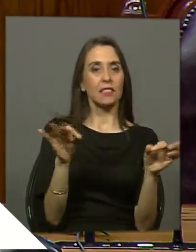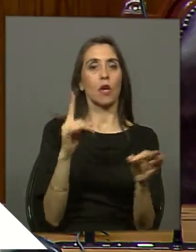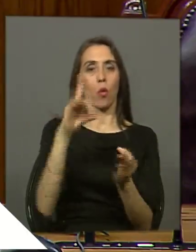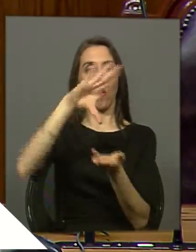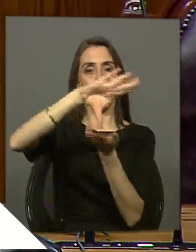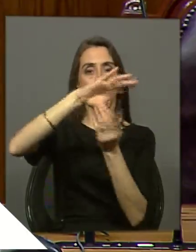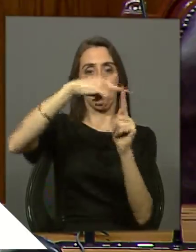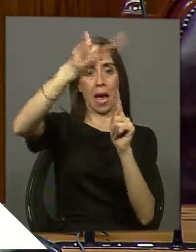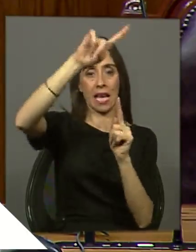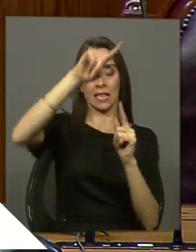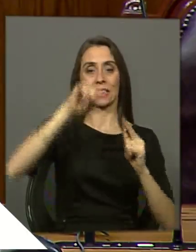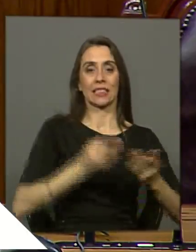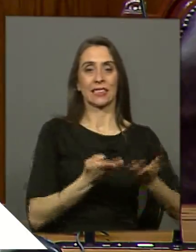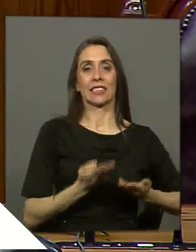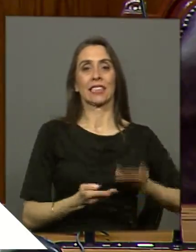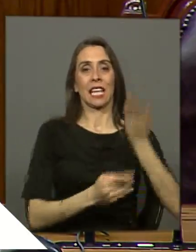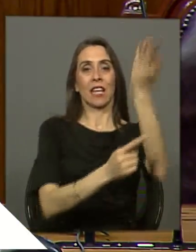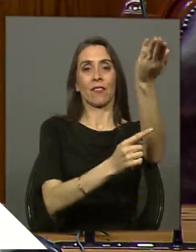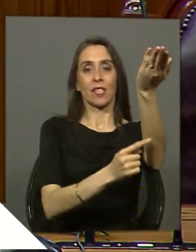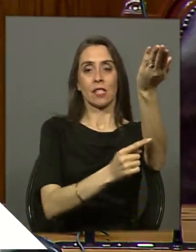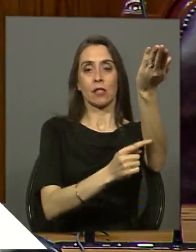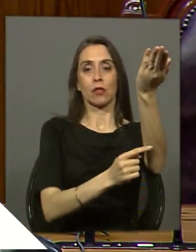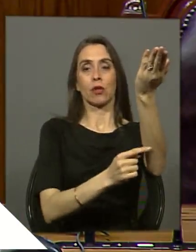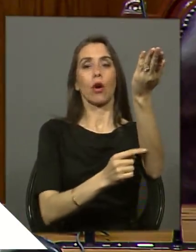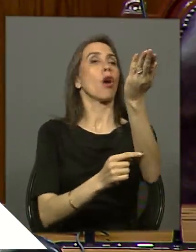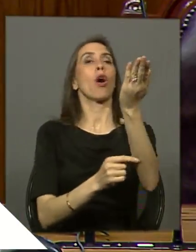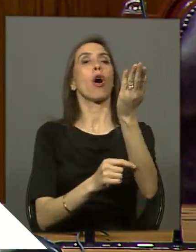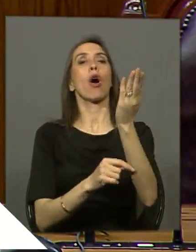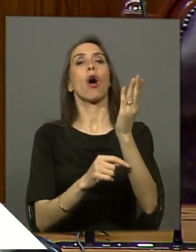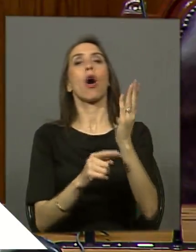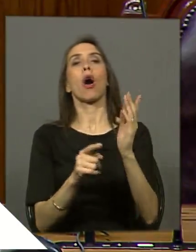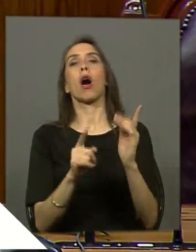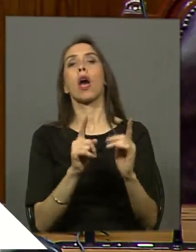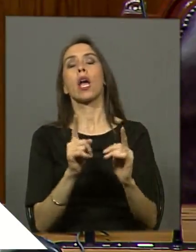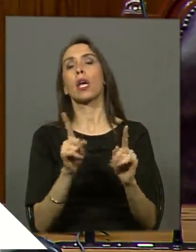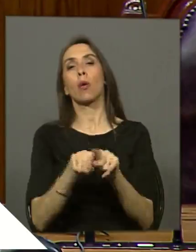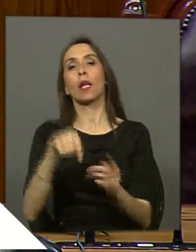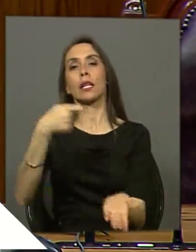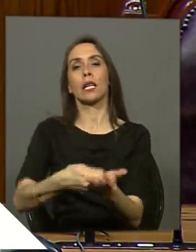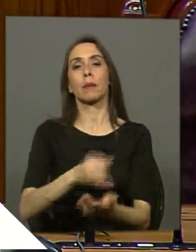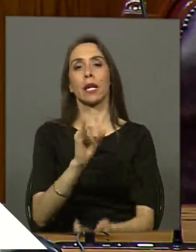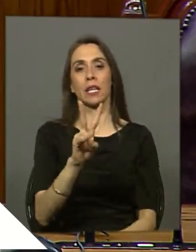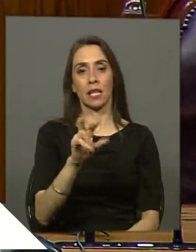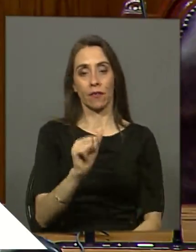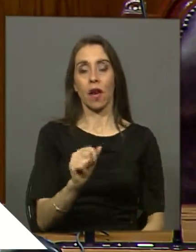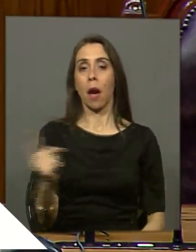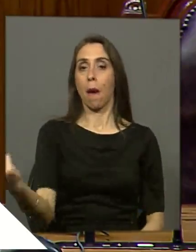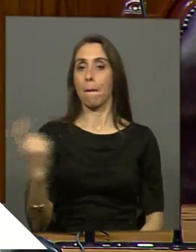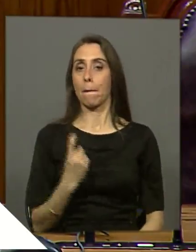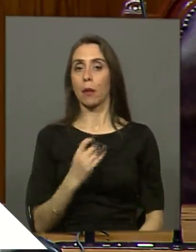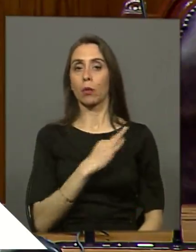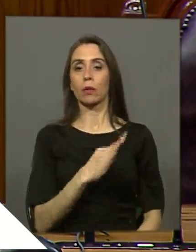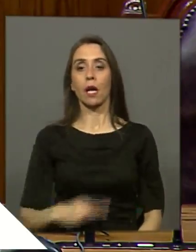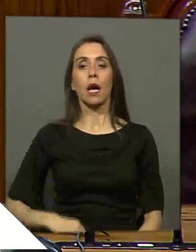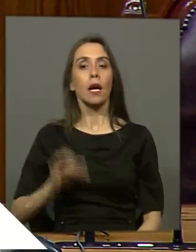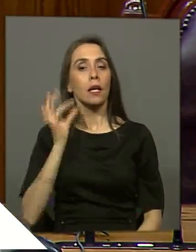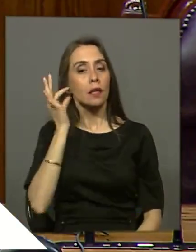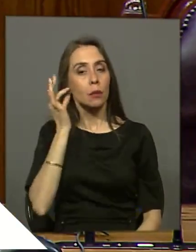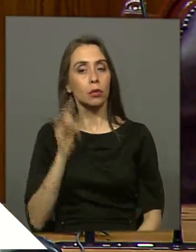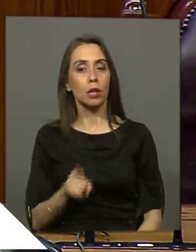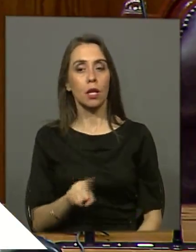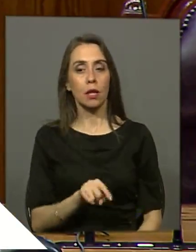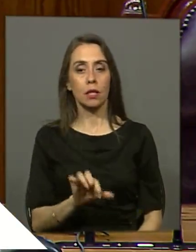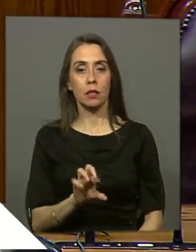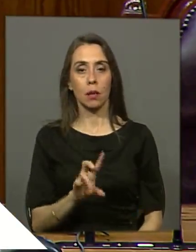se perdía la exención y respecto de las preguntas de la diputada Sepúlveda hay varias